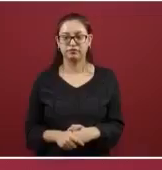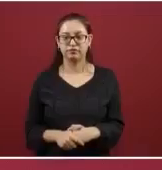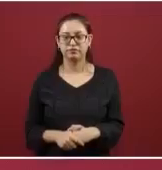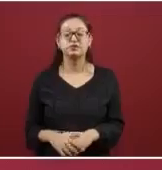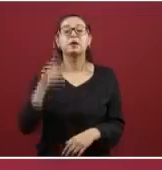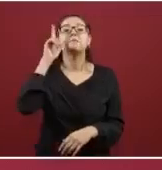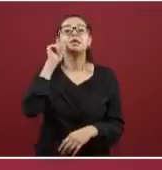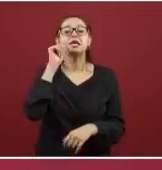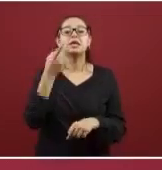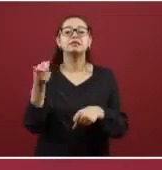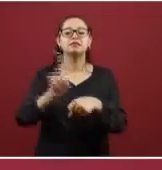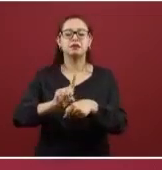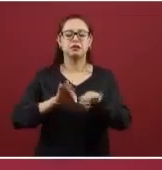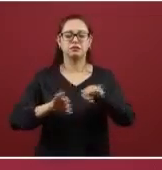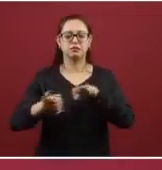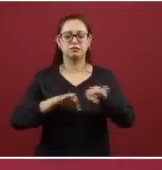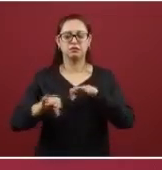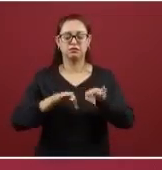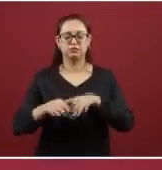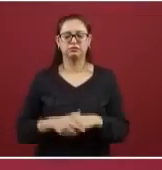efecto es Día del Trabajo.